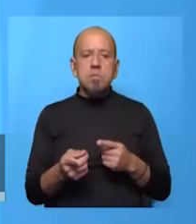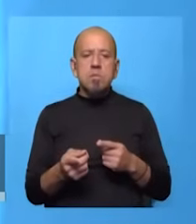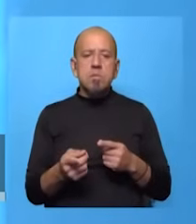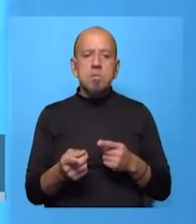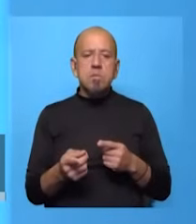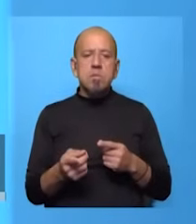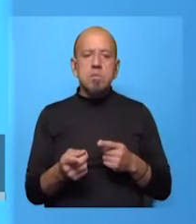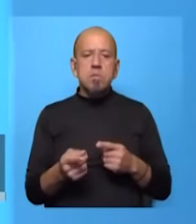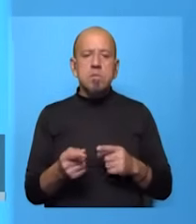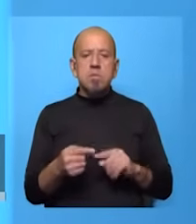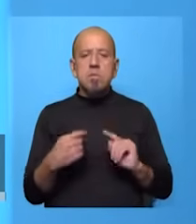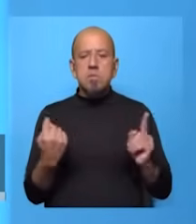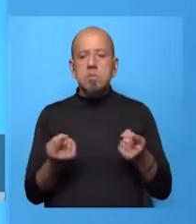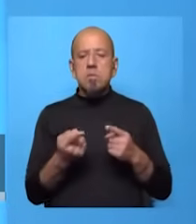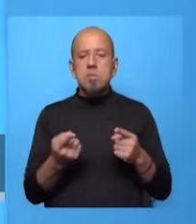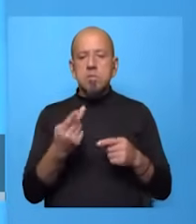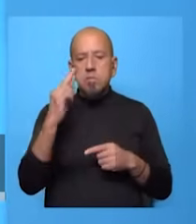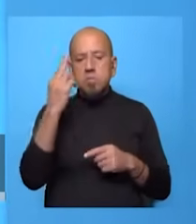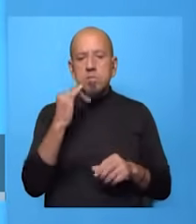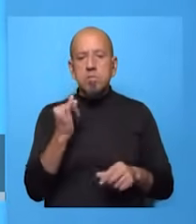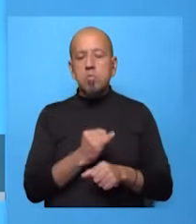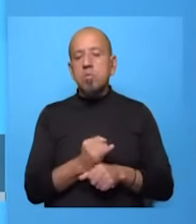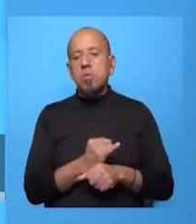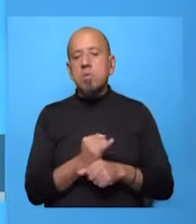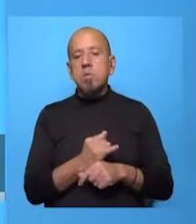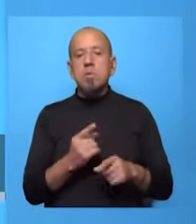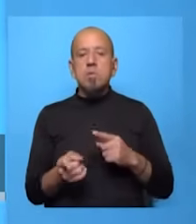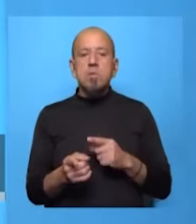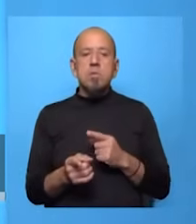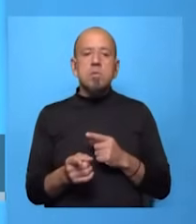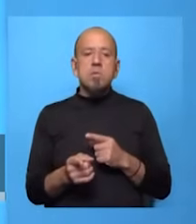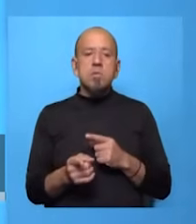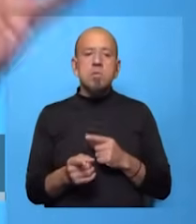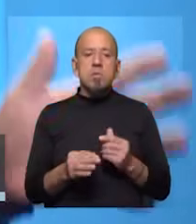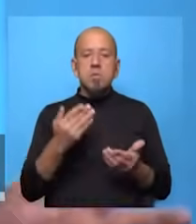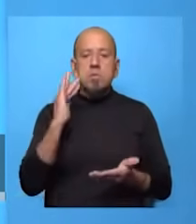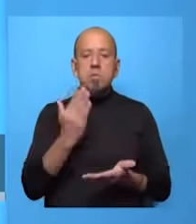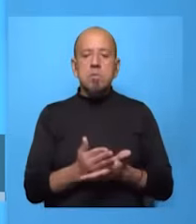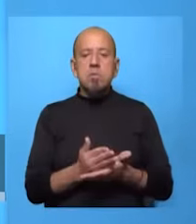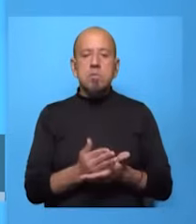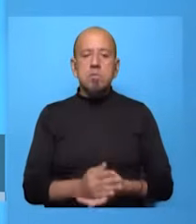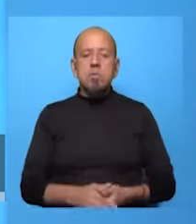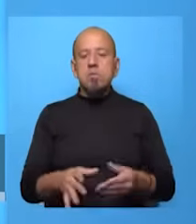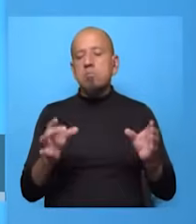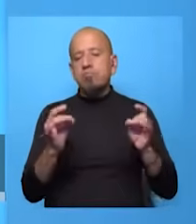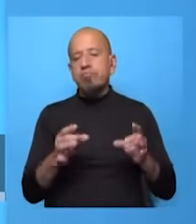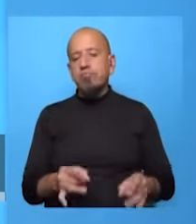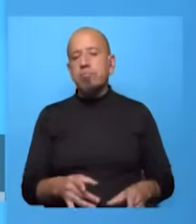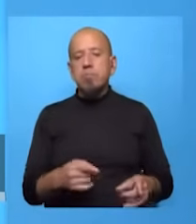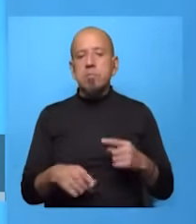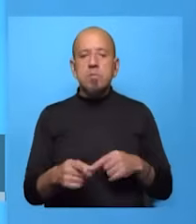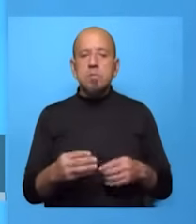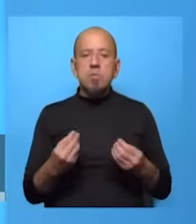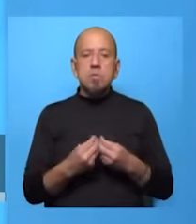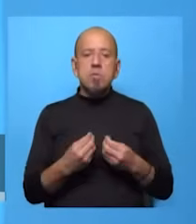otrora Uruguay Industrial este que la dictadura de neoliberalismo destruyó significa